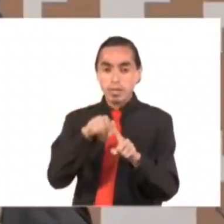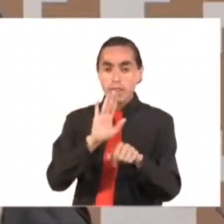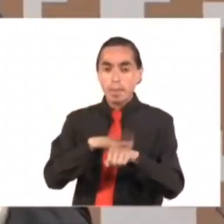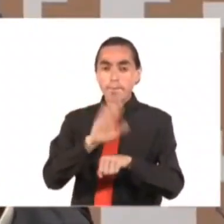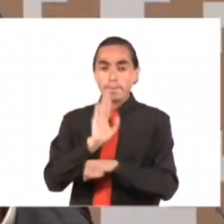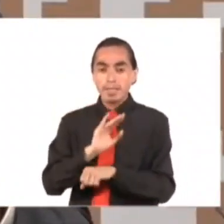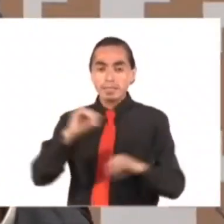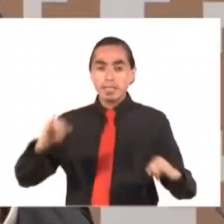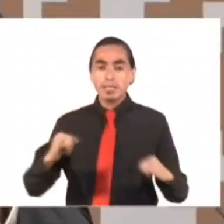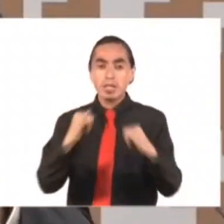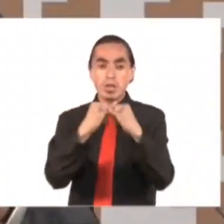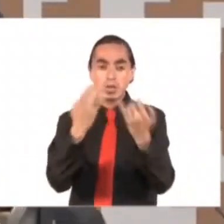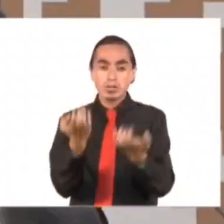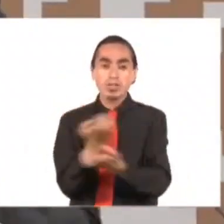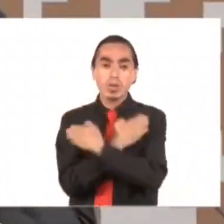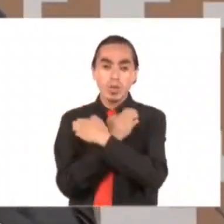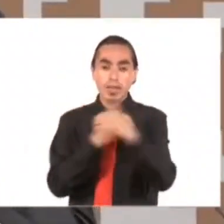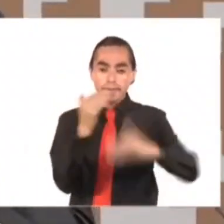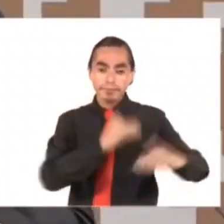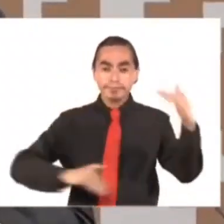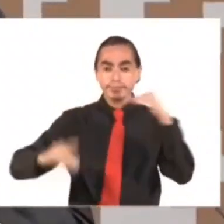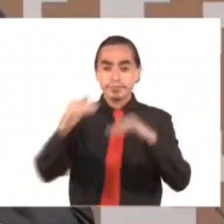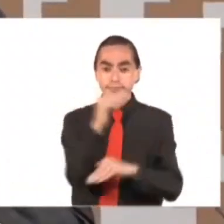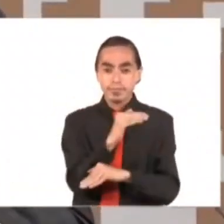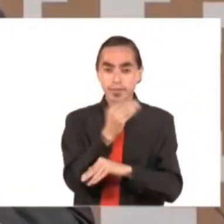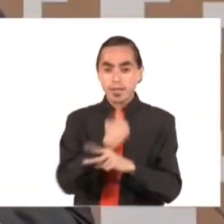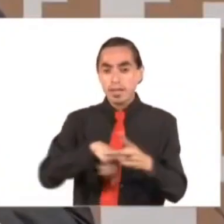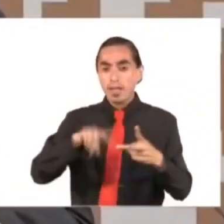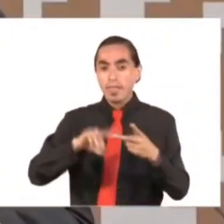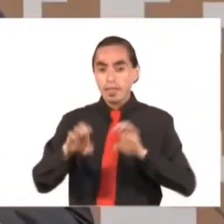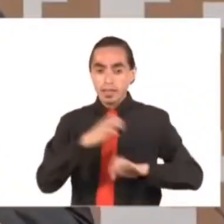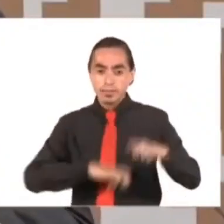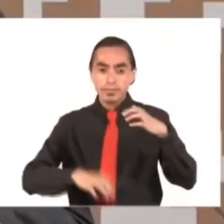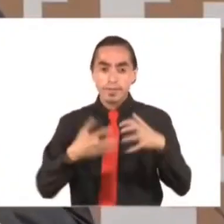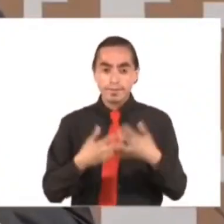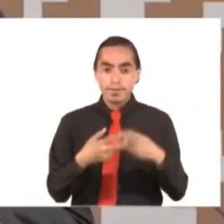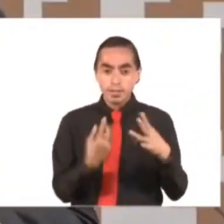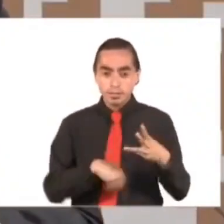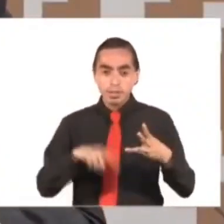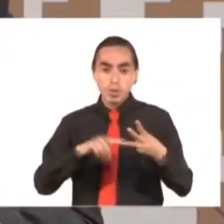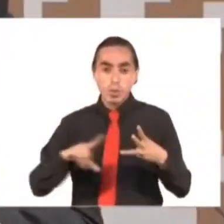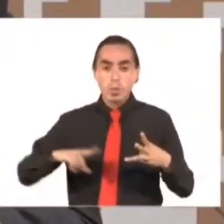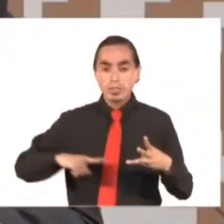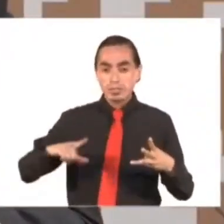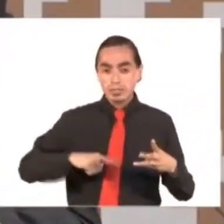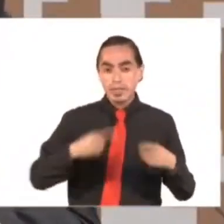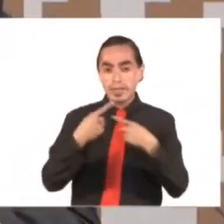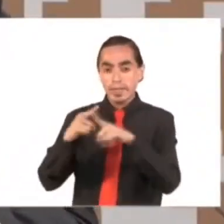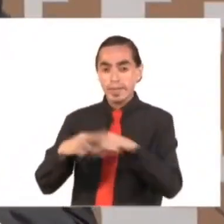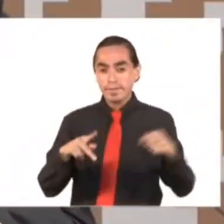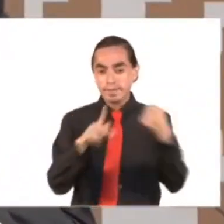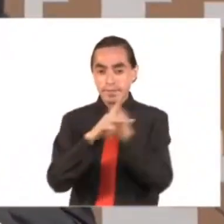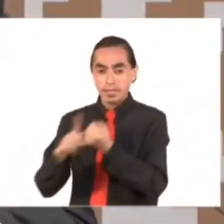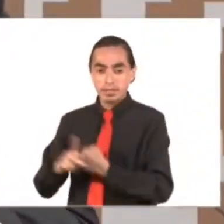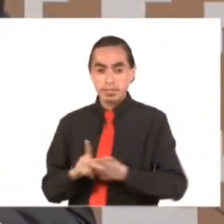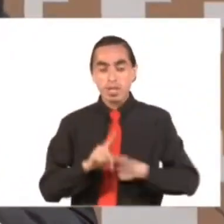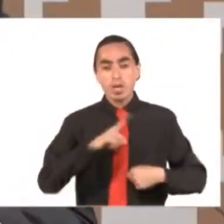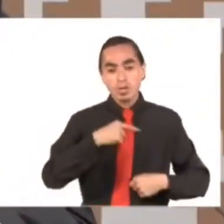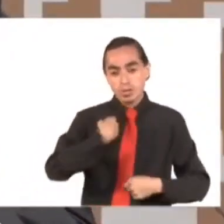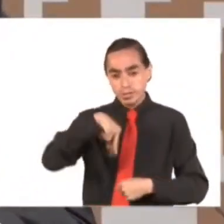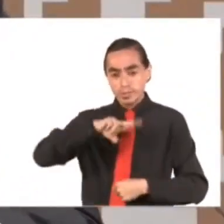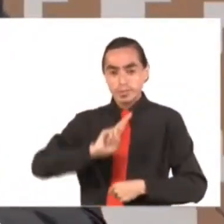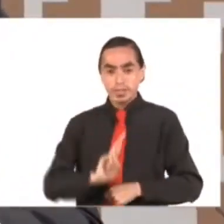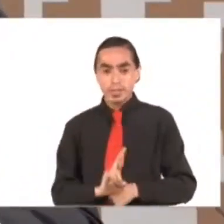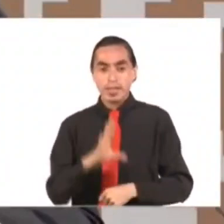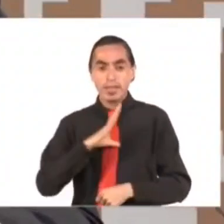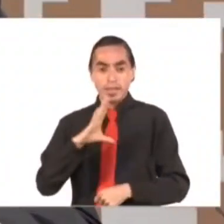entre instituciones de educación superior, la industria y gobiernos de diferentes países. En nombre de la comunidad politécnica,